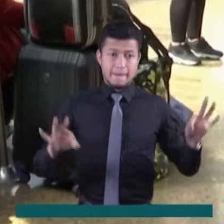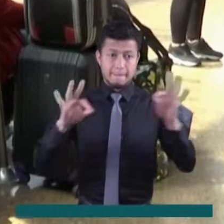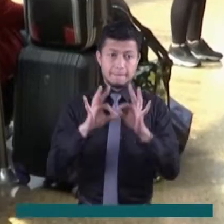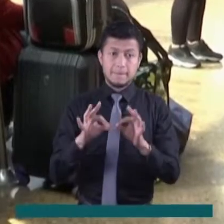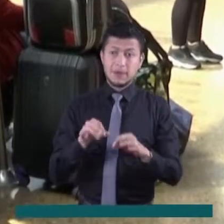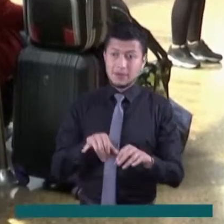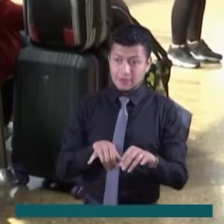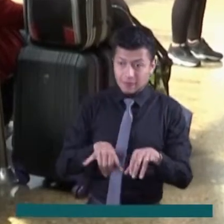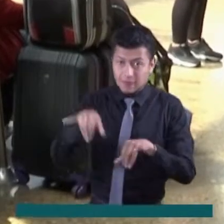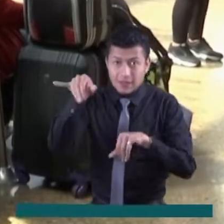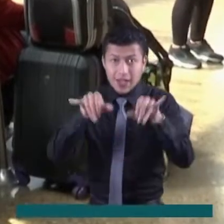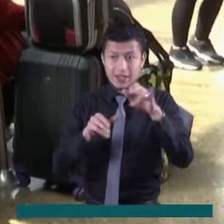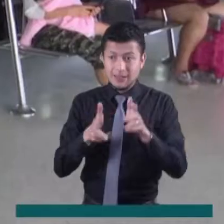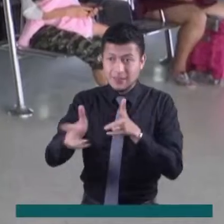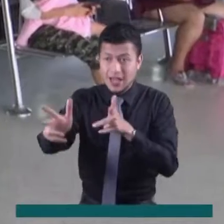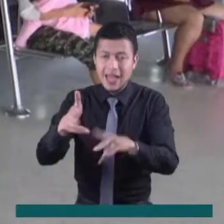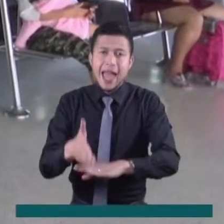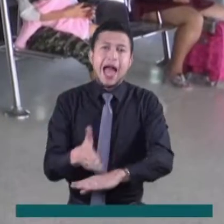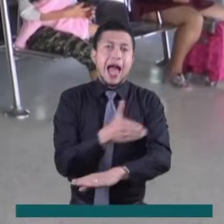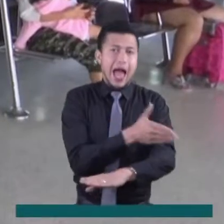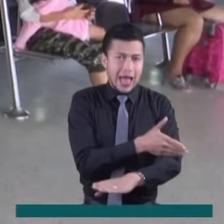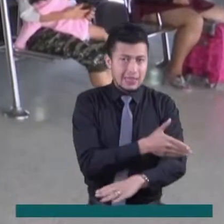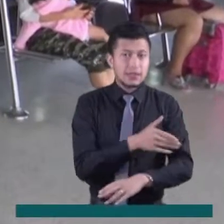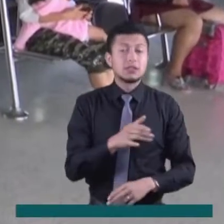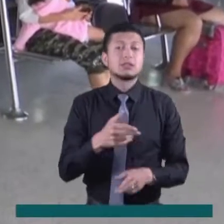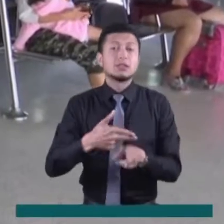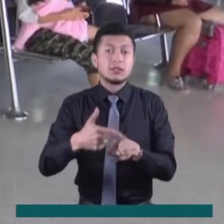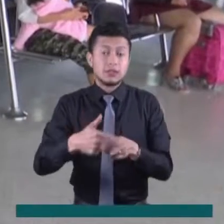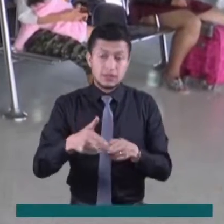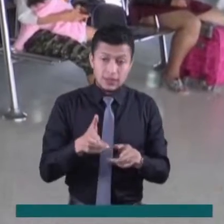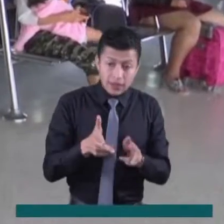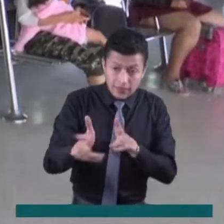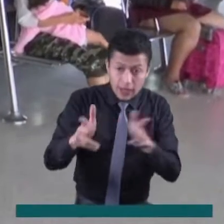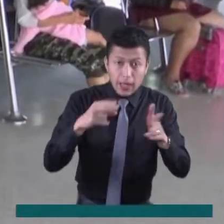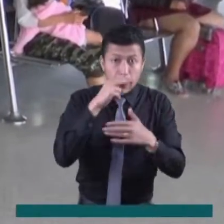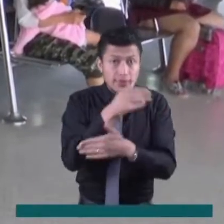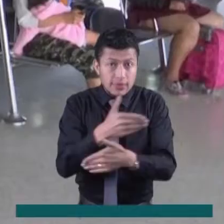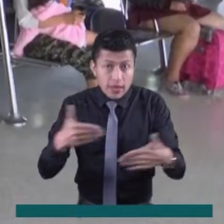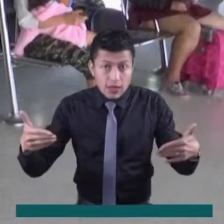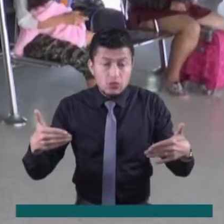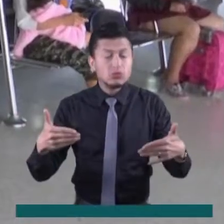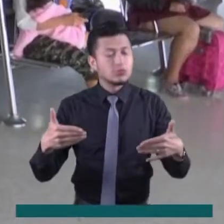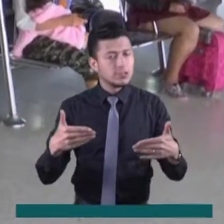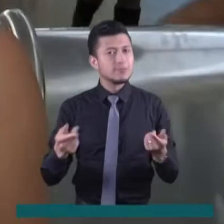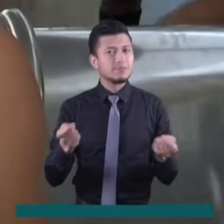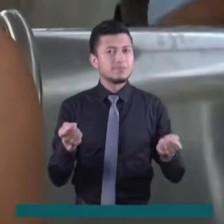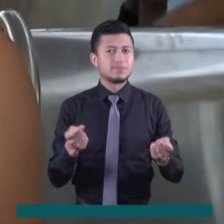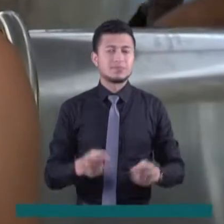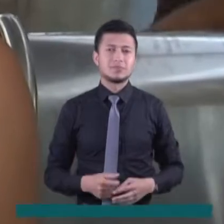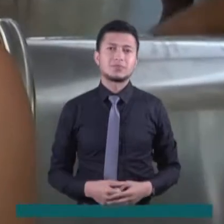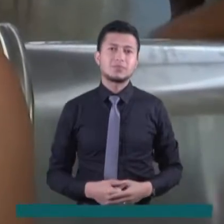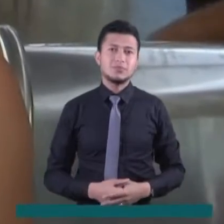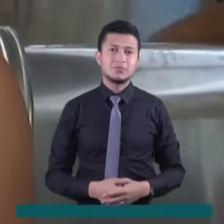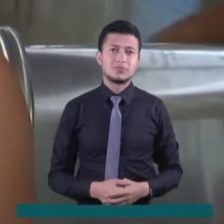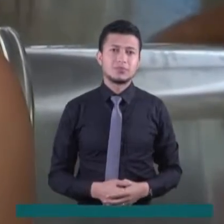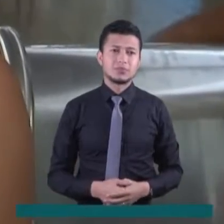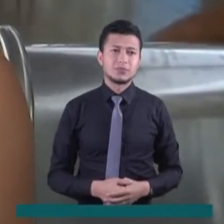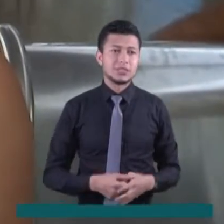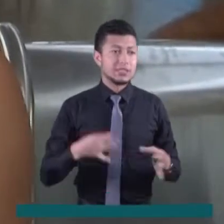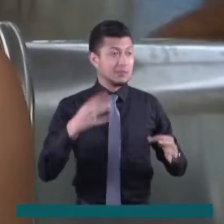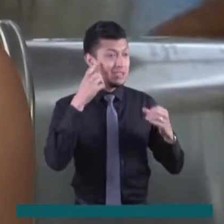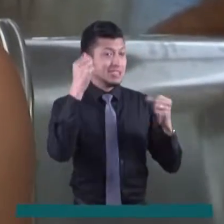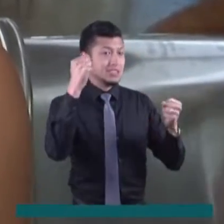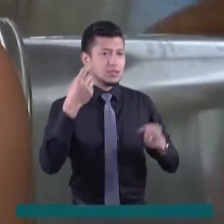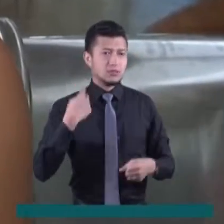con anticipación para evitar contratiempos y más si se va a viajar con niños en esta temporada. Siempre con apuros, ¿no? Nosotros,